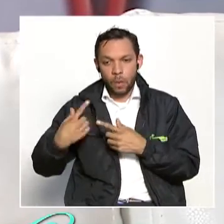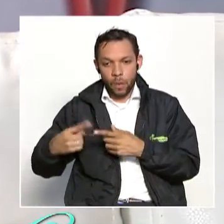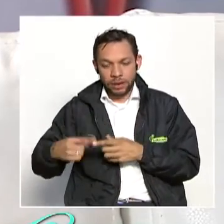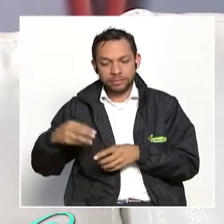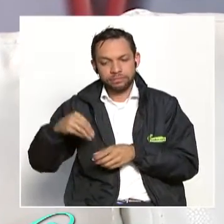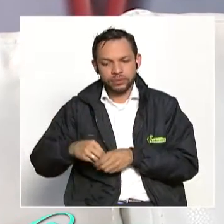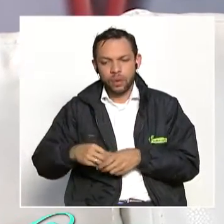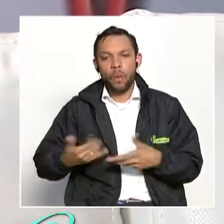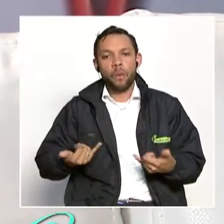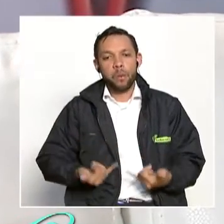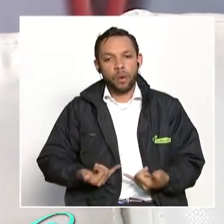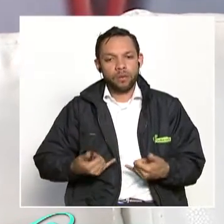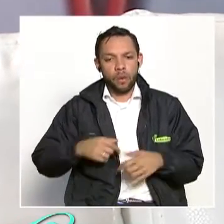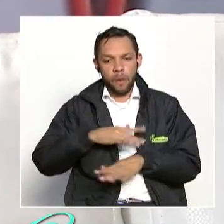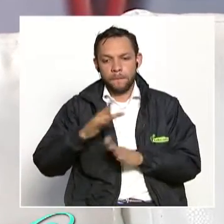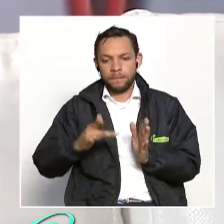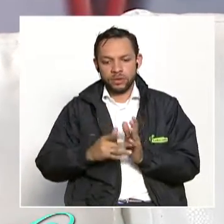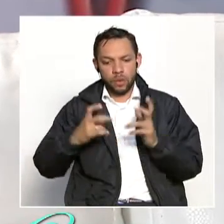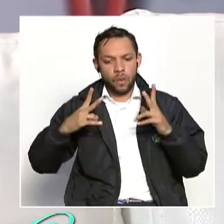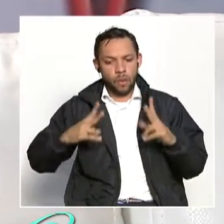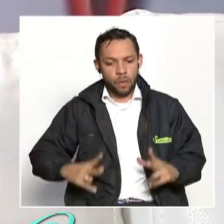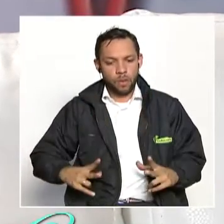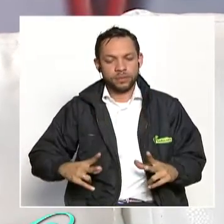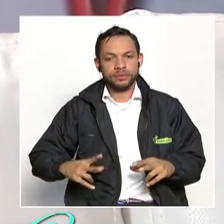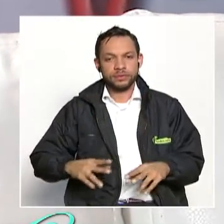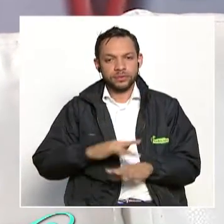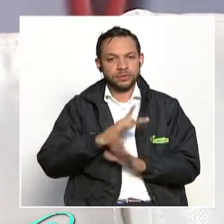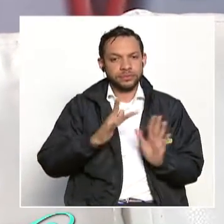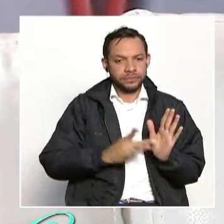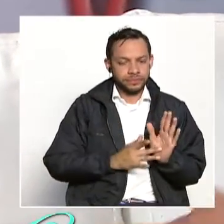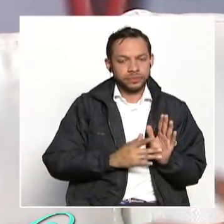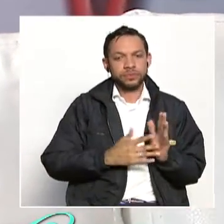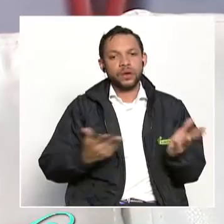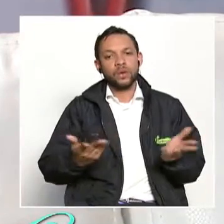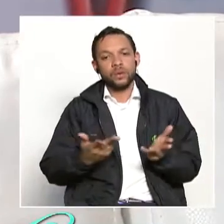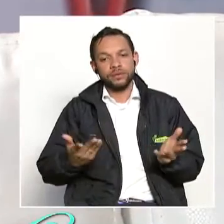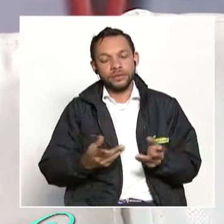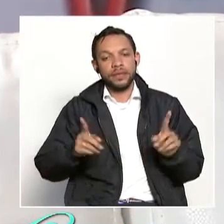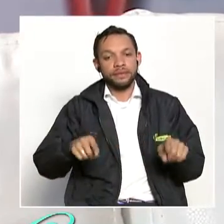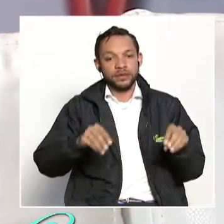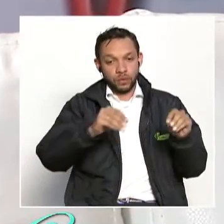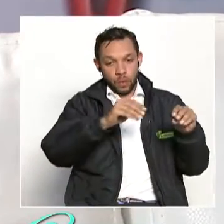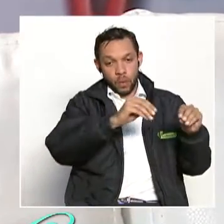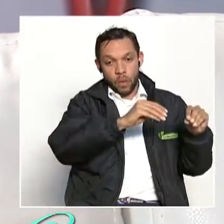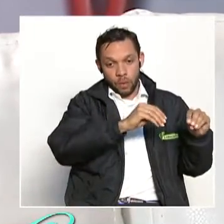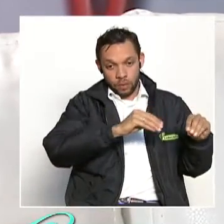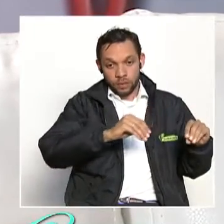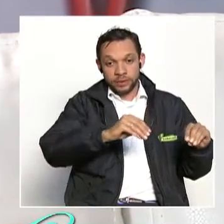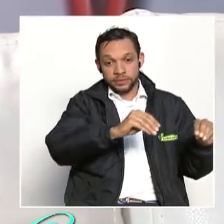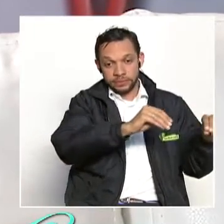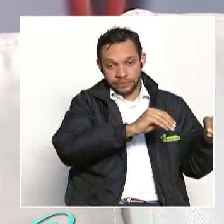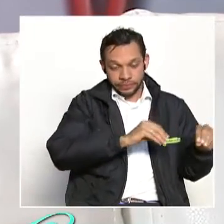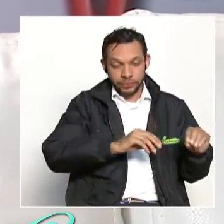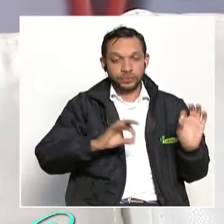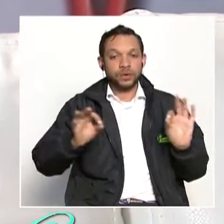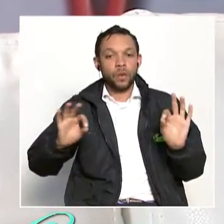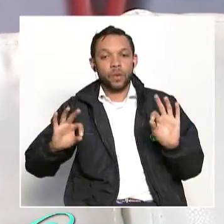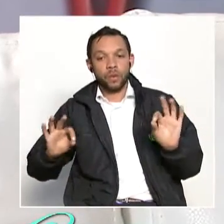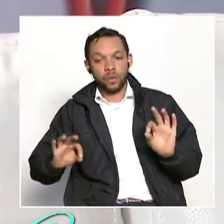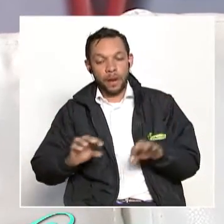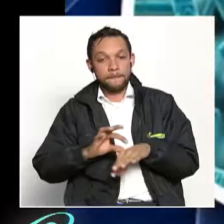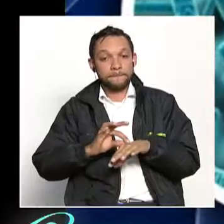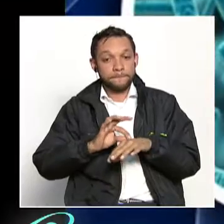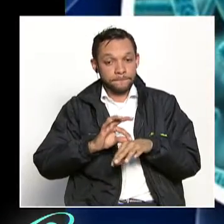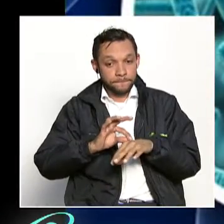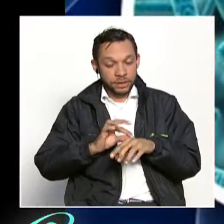dónde están? En todas partes. La microbiota, hablamos de microbiota en el suelo, o sea, en la tierra, hablamos de microbiota en la